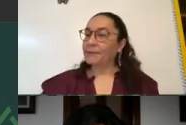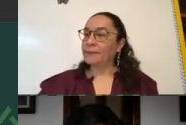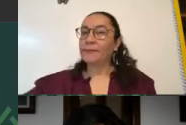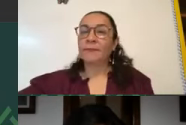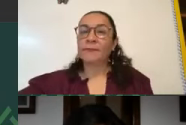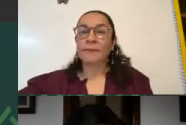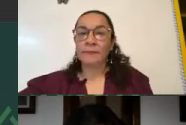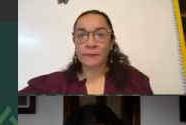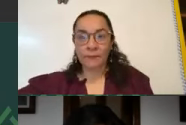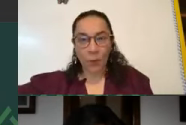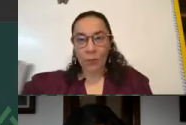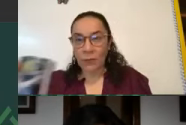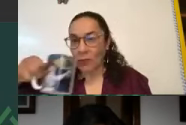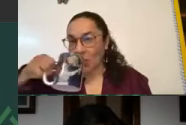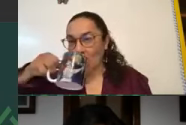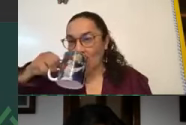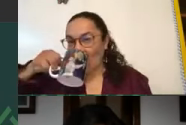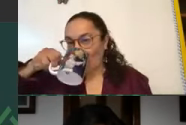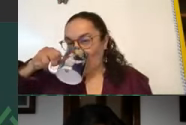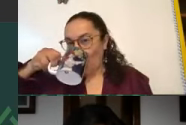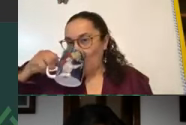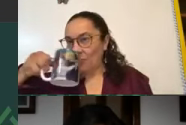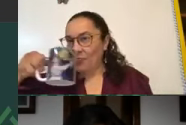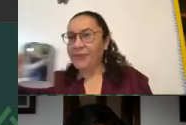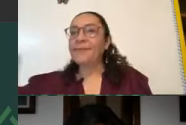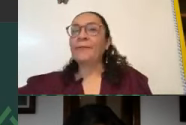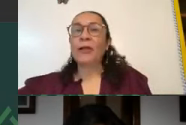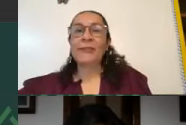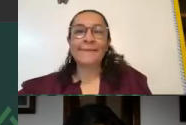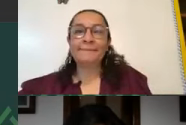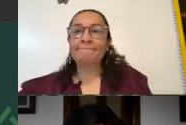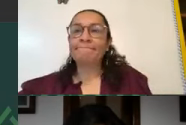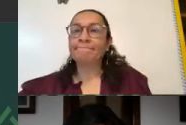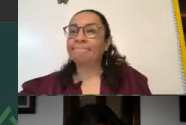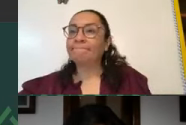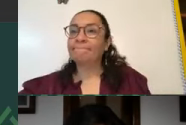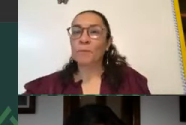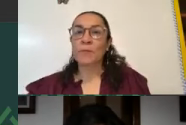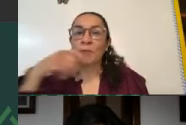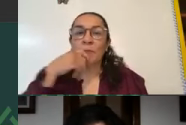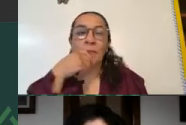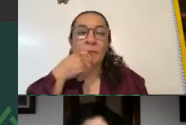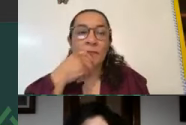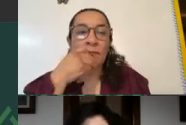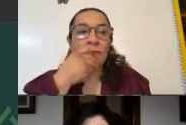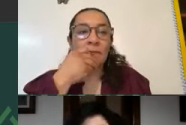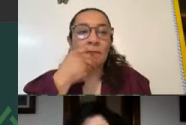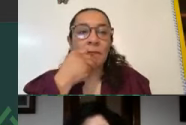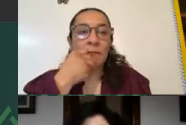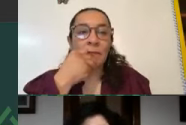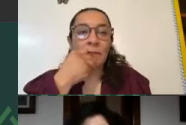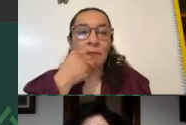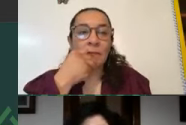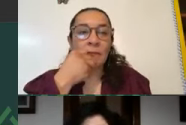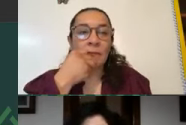la economía de los habitantes de la Ciudad de México, se propone emitir un programa de condonación del impuesto predial a